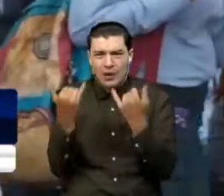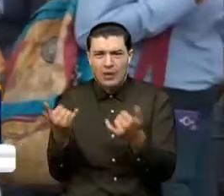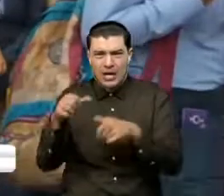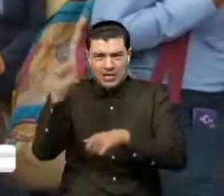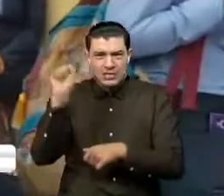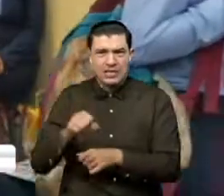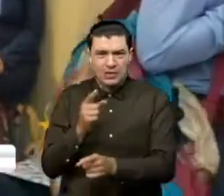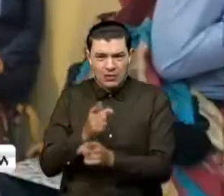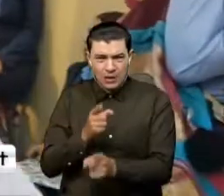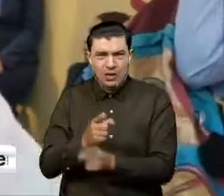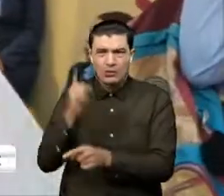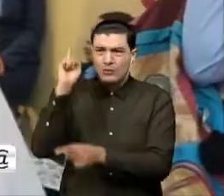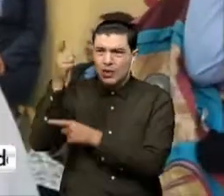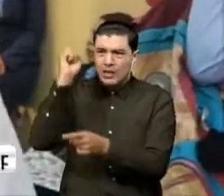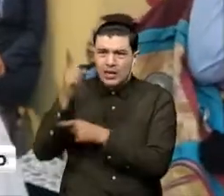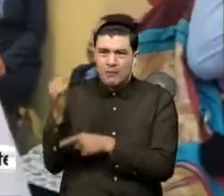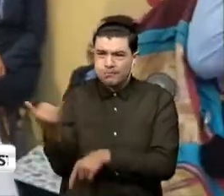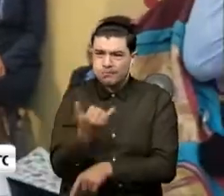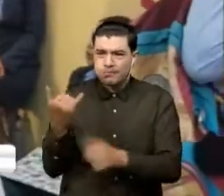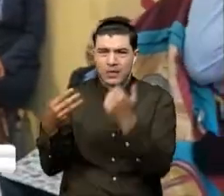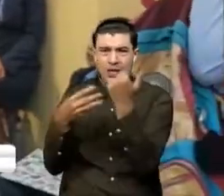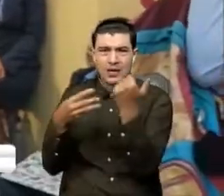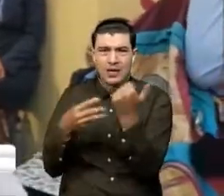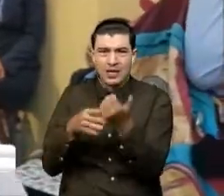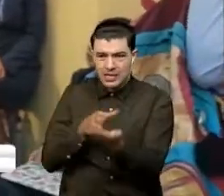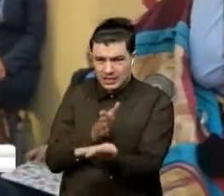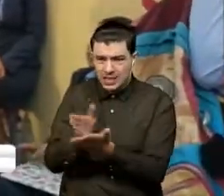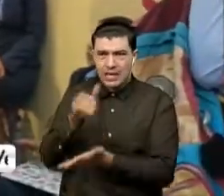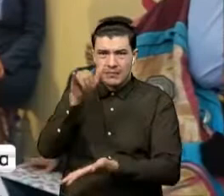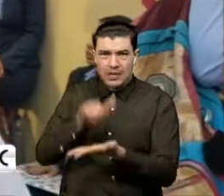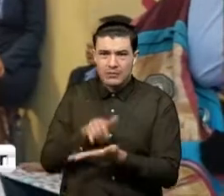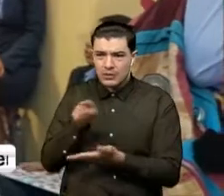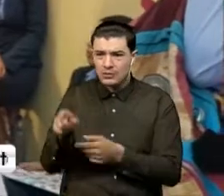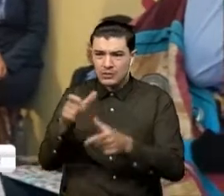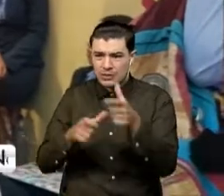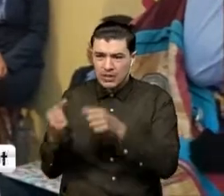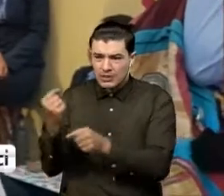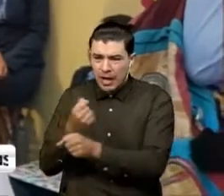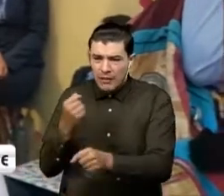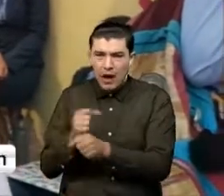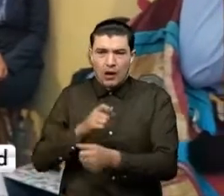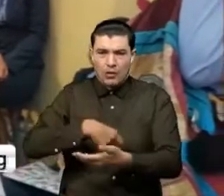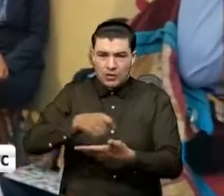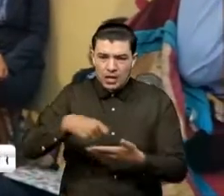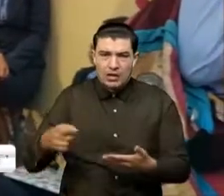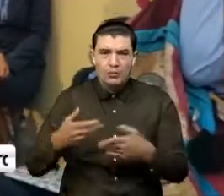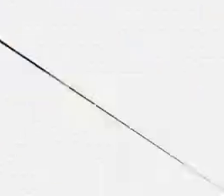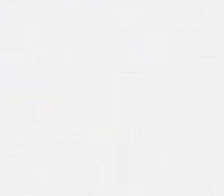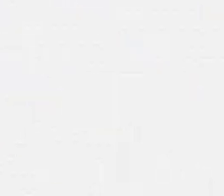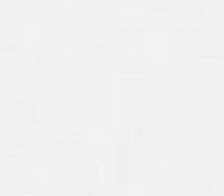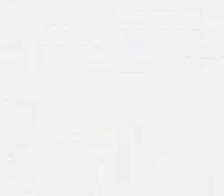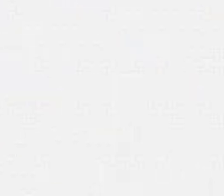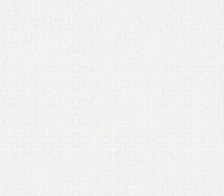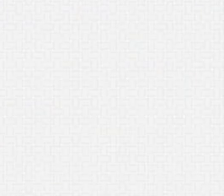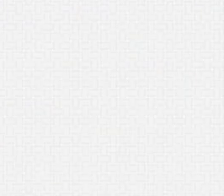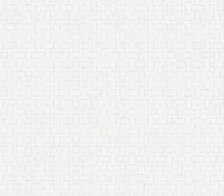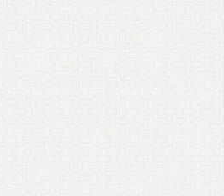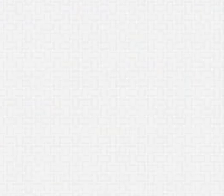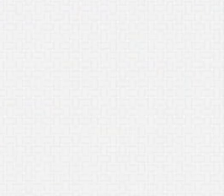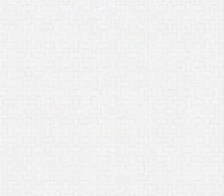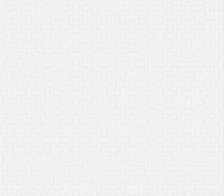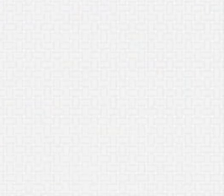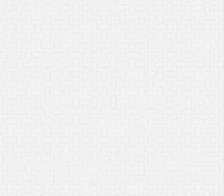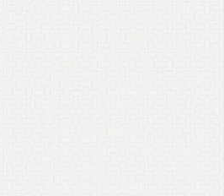todavía es politiquería todavía es presión sobre los aprendices de los funcionarios sobre los contratistas por las próximas lecciones presidente sandro